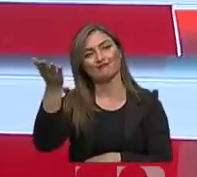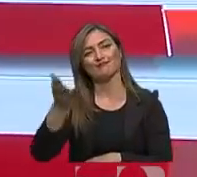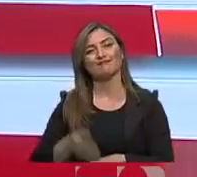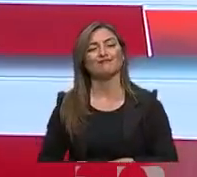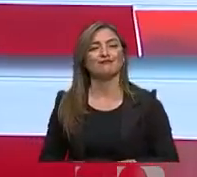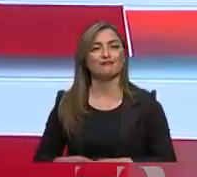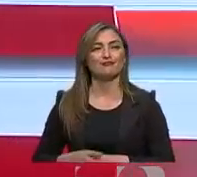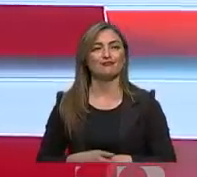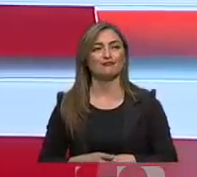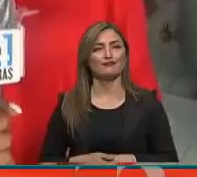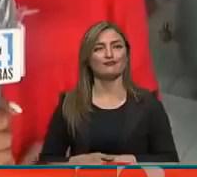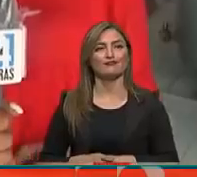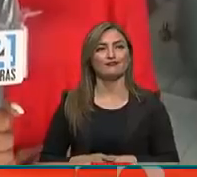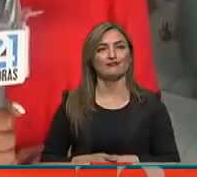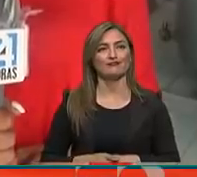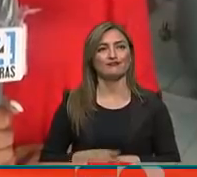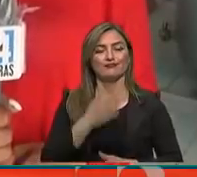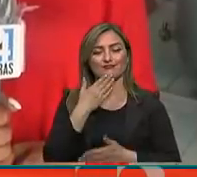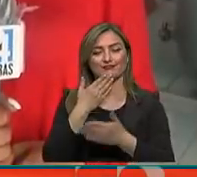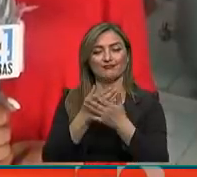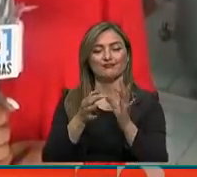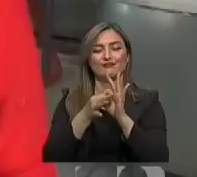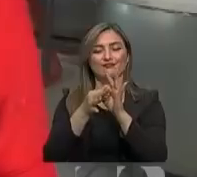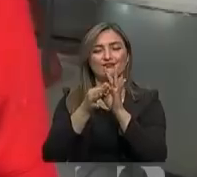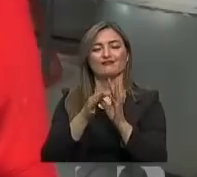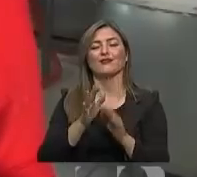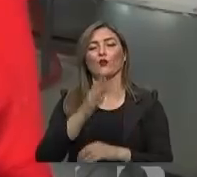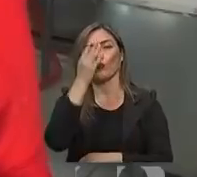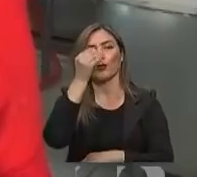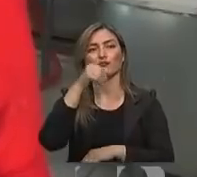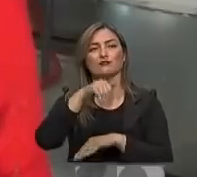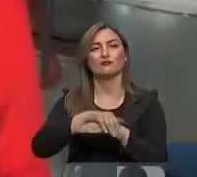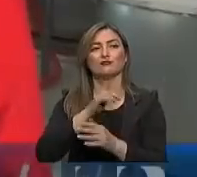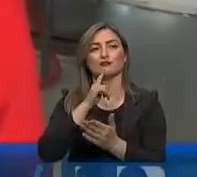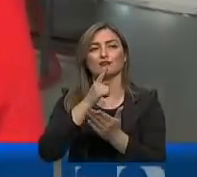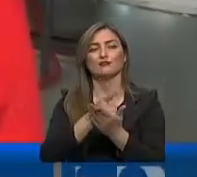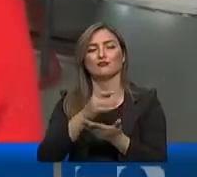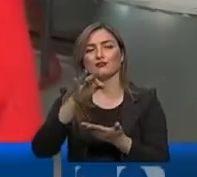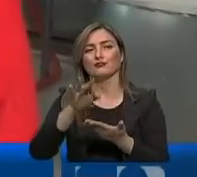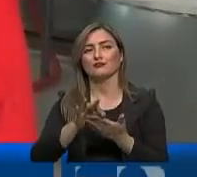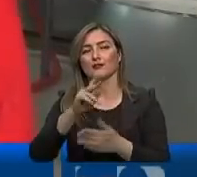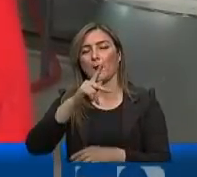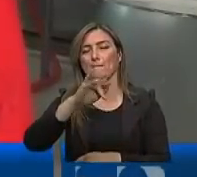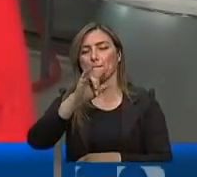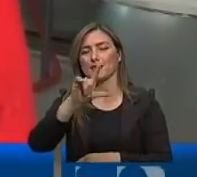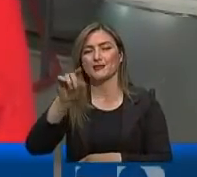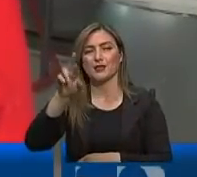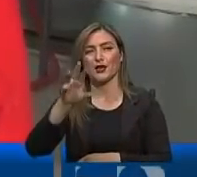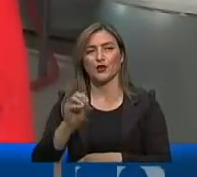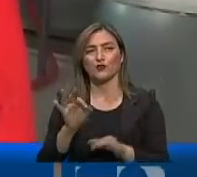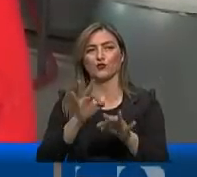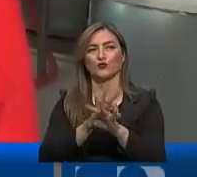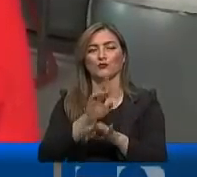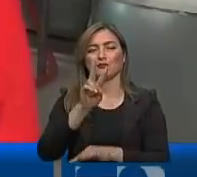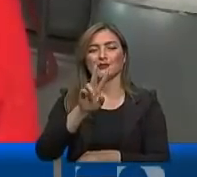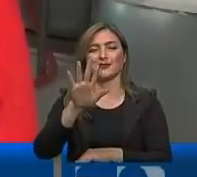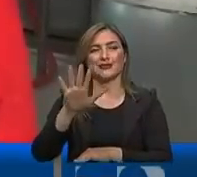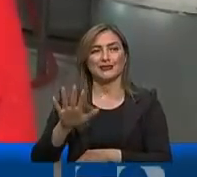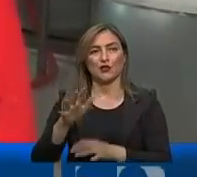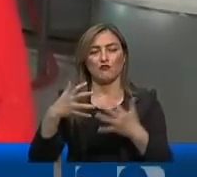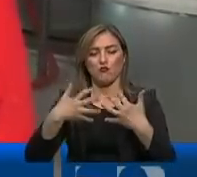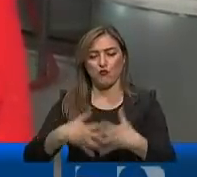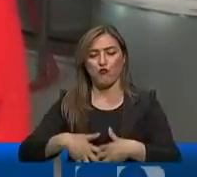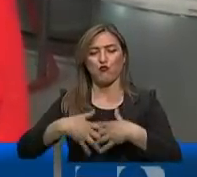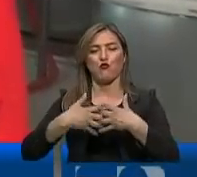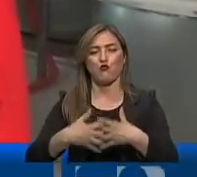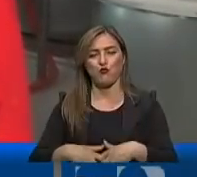Edith. Gracias, compañeros en estudios, buenas tardes. Así es, en el cantón Píllaro funcionan al menos 25 plantas